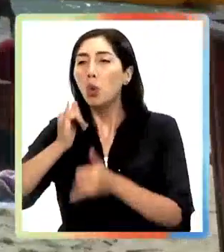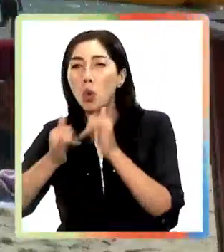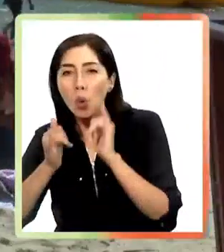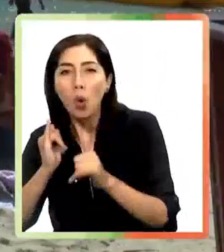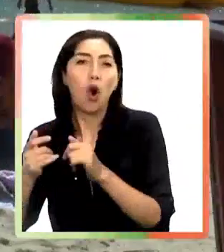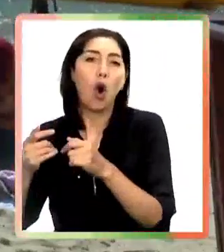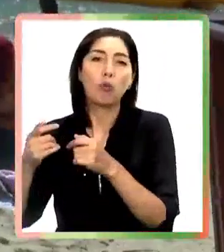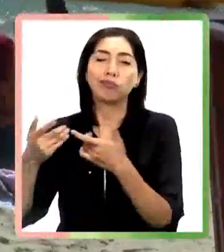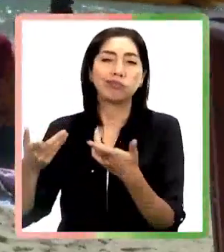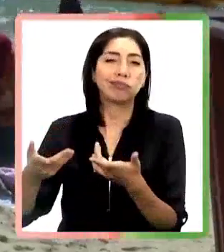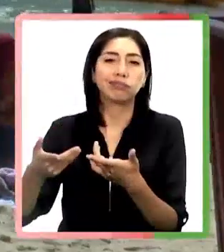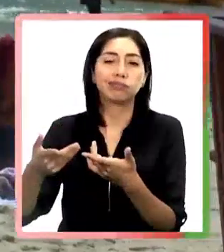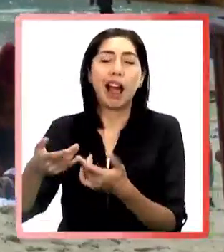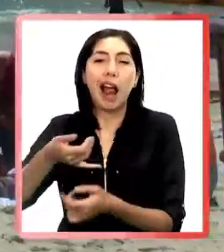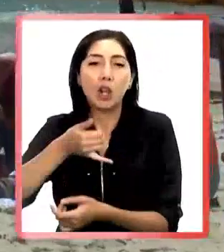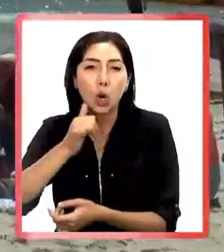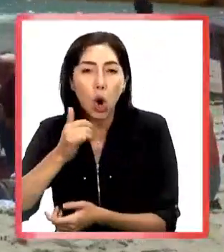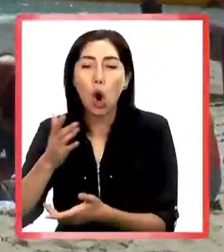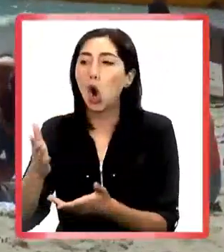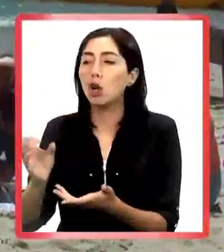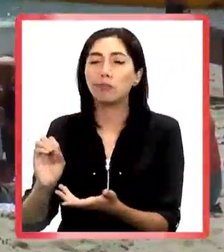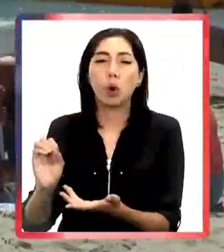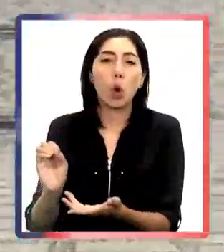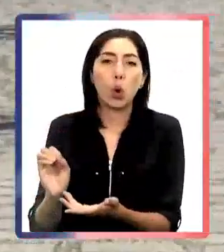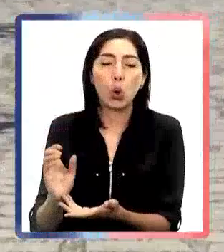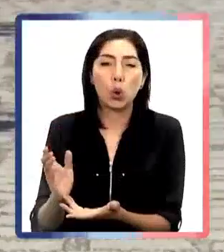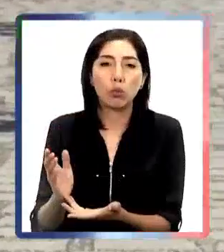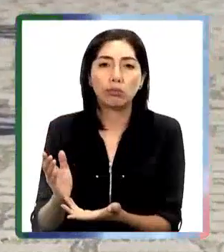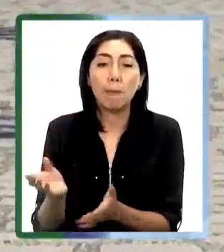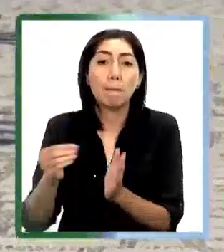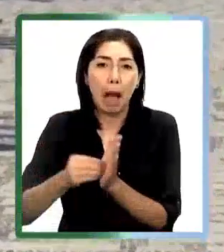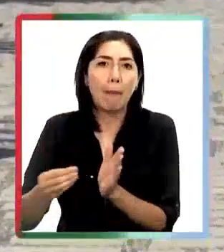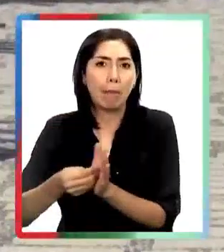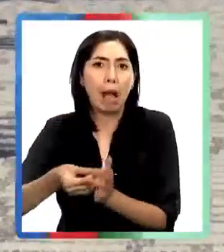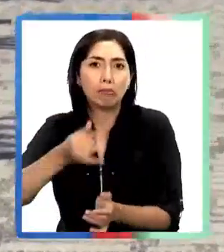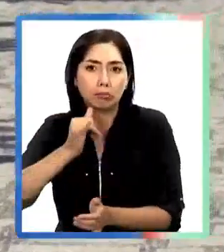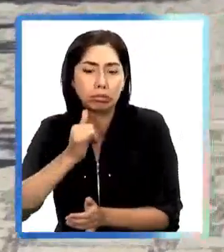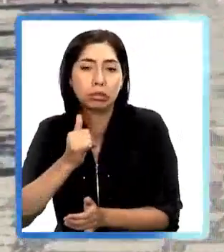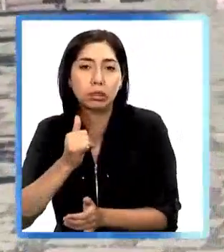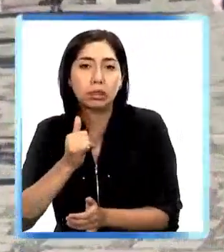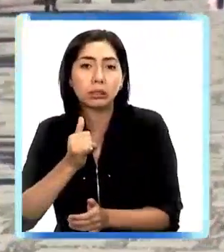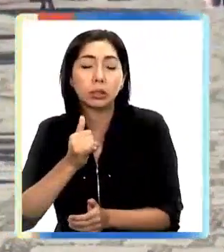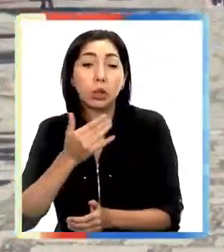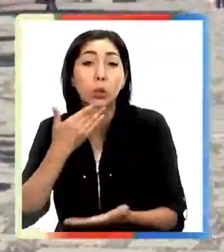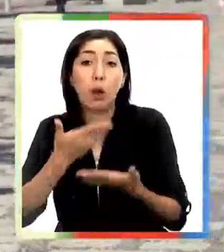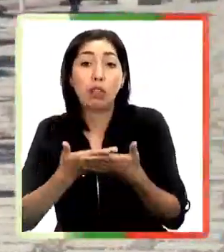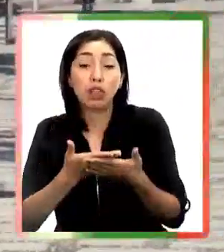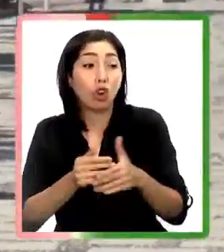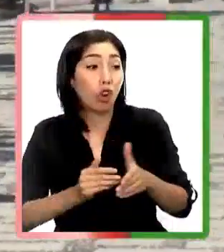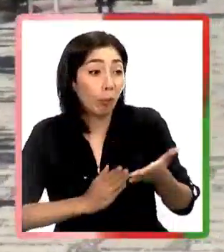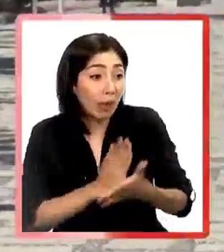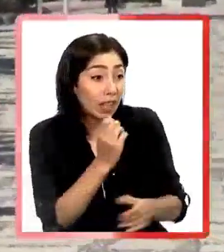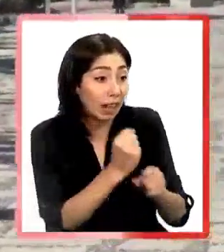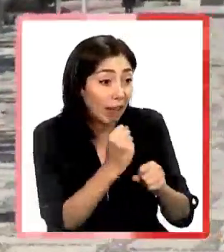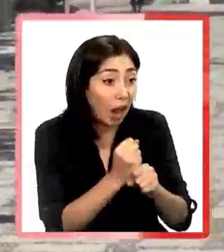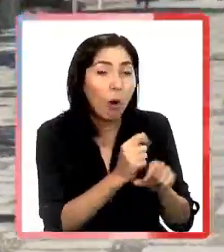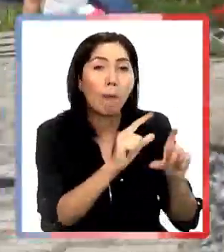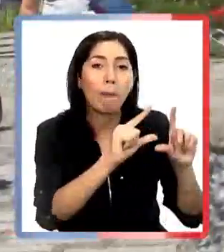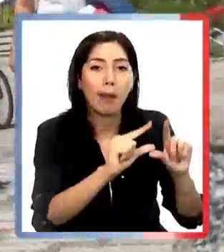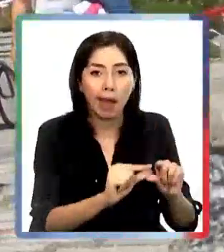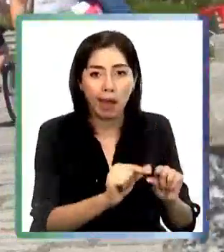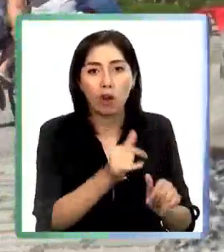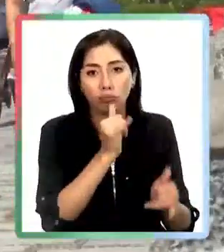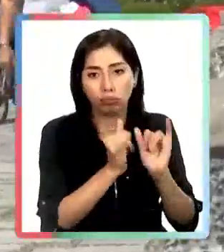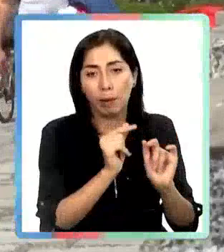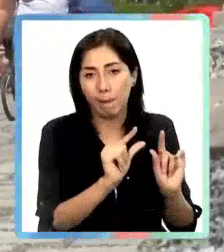vacaciones, fundamentalmente alcohol, ¿cierto?, que se pueda tomar más frecuentemente que en las épocas del año en las cuales